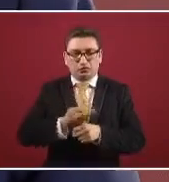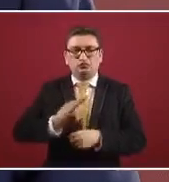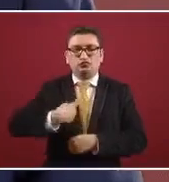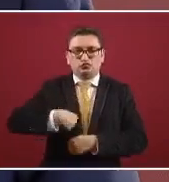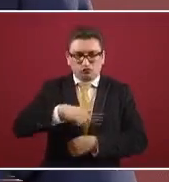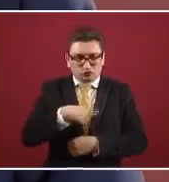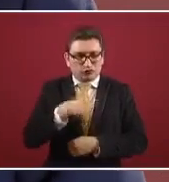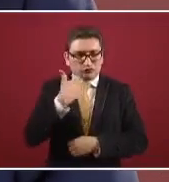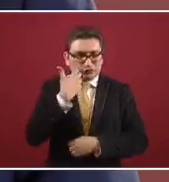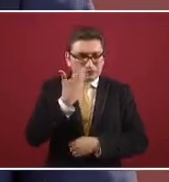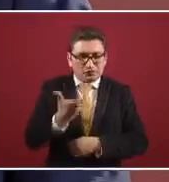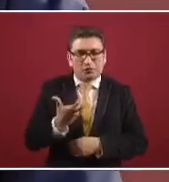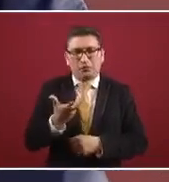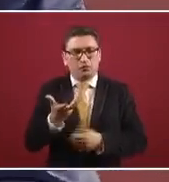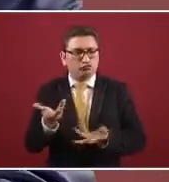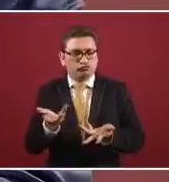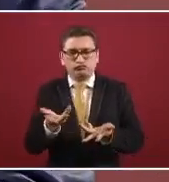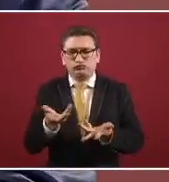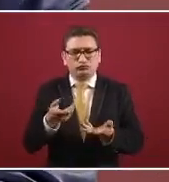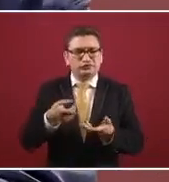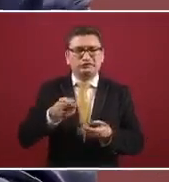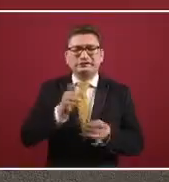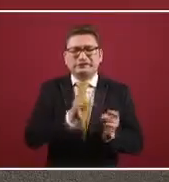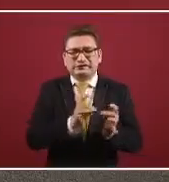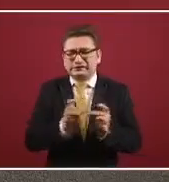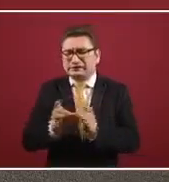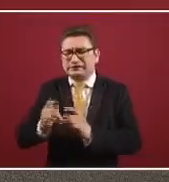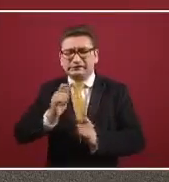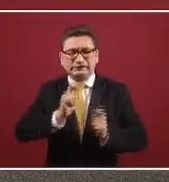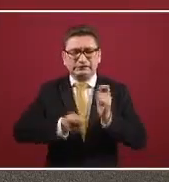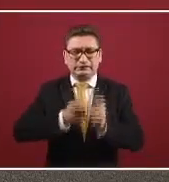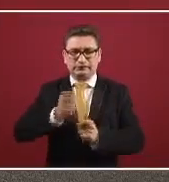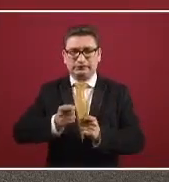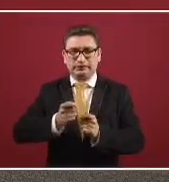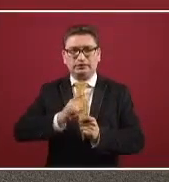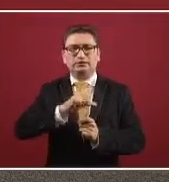buscando opciones, buscando alternativas.